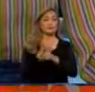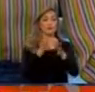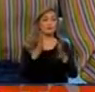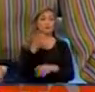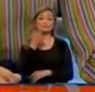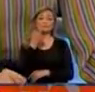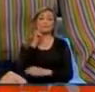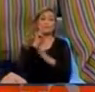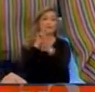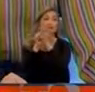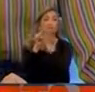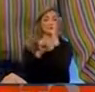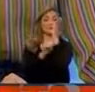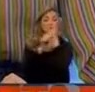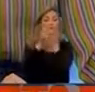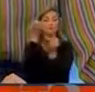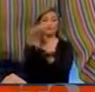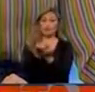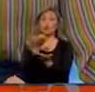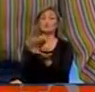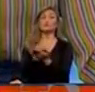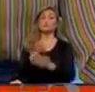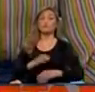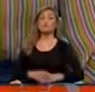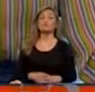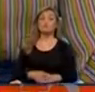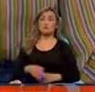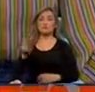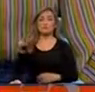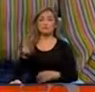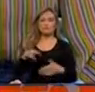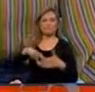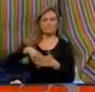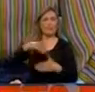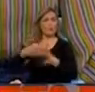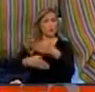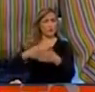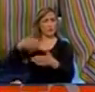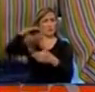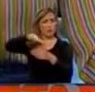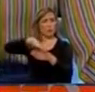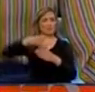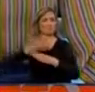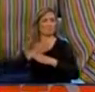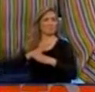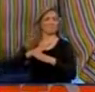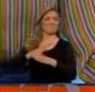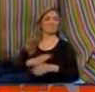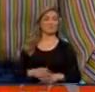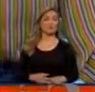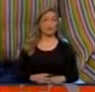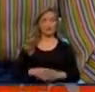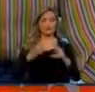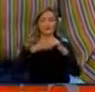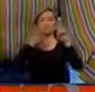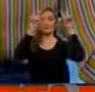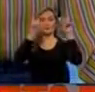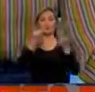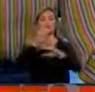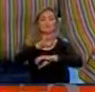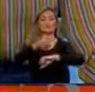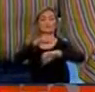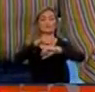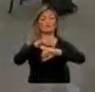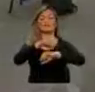insiste en denunciar al ministro de Economía y Finanzas por entorpecer el proceso electoral. Con este tema empezamos 24 horas emisión